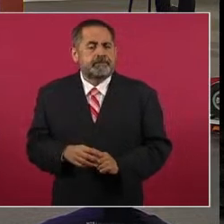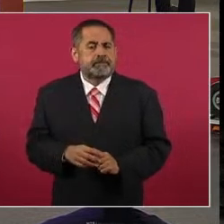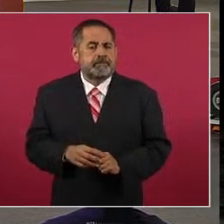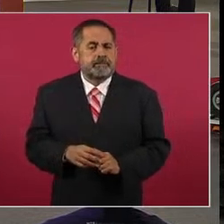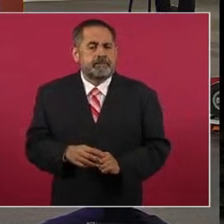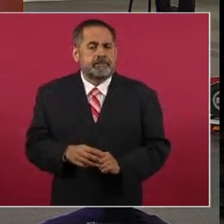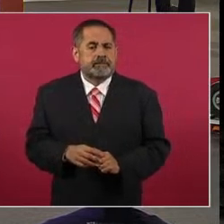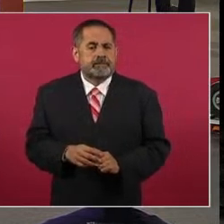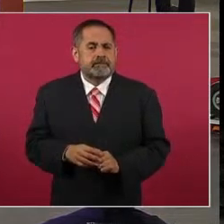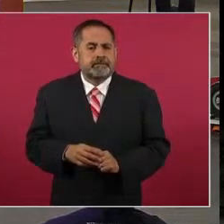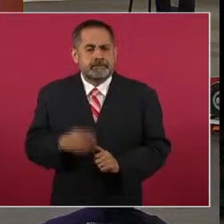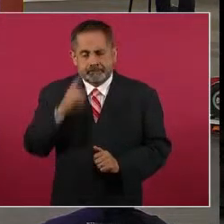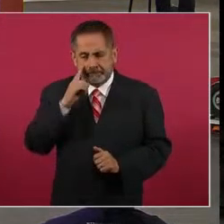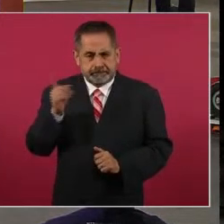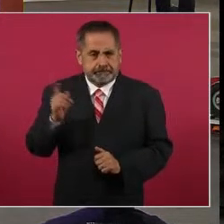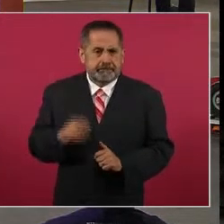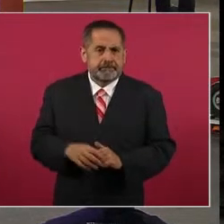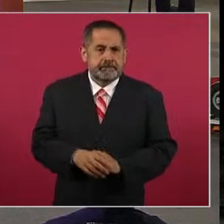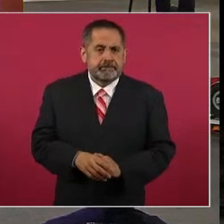pero miren